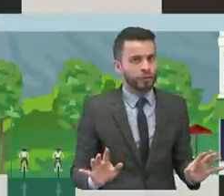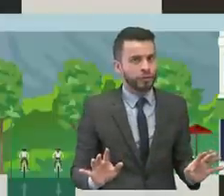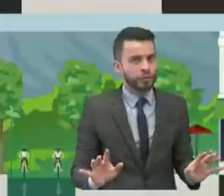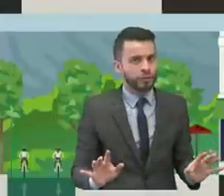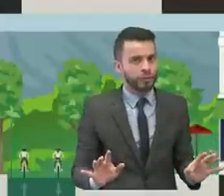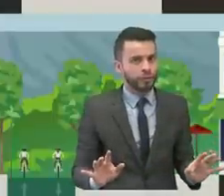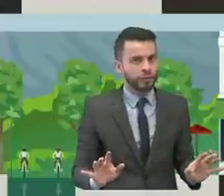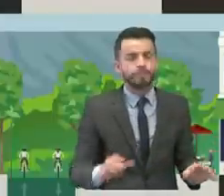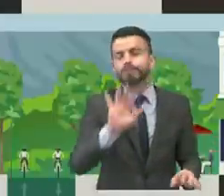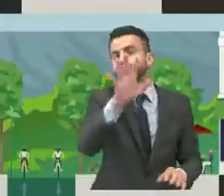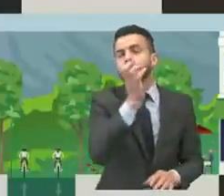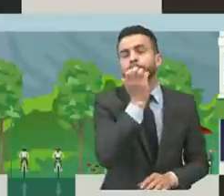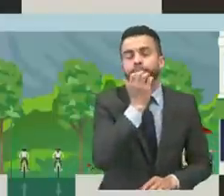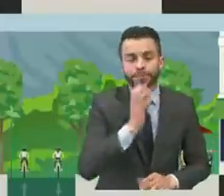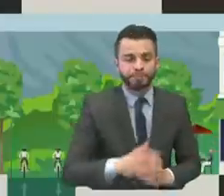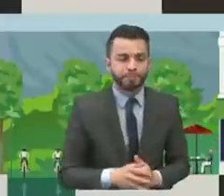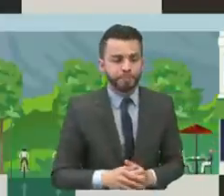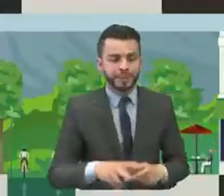representar esas tres séptimas?